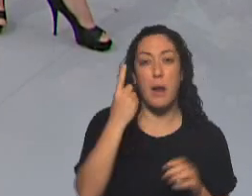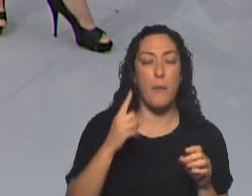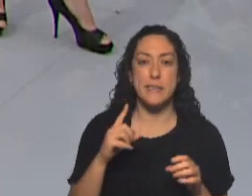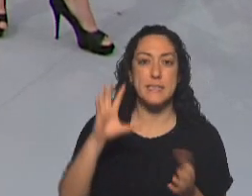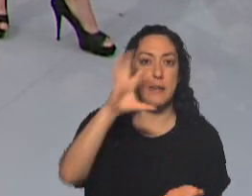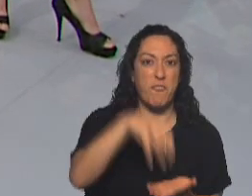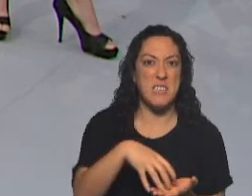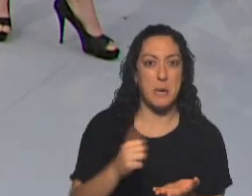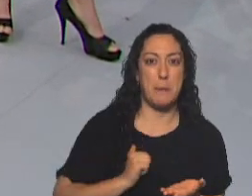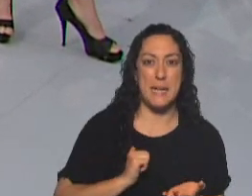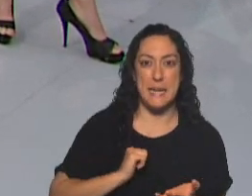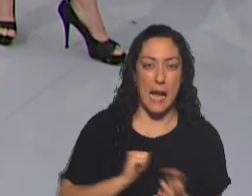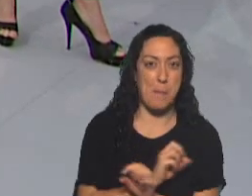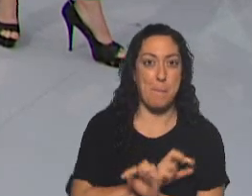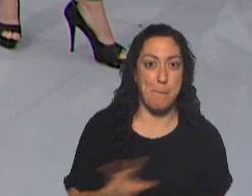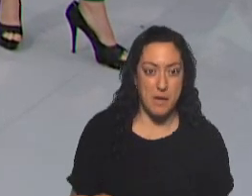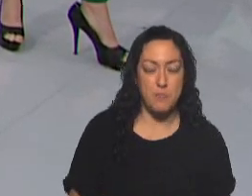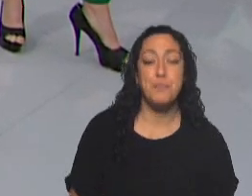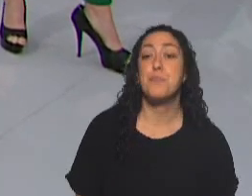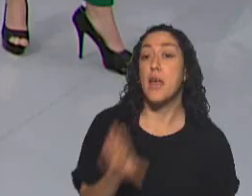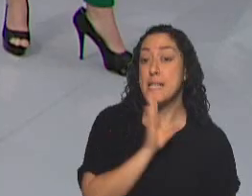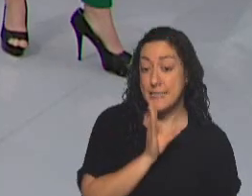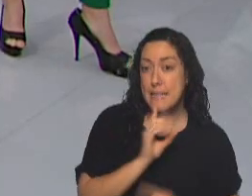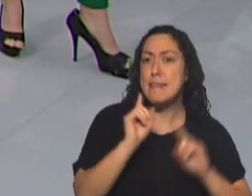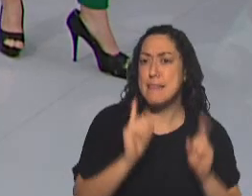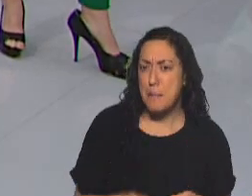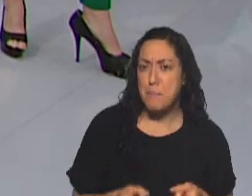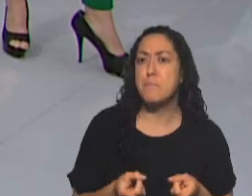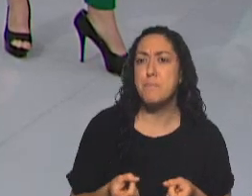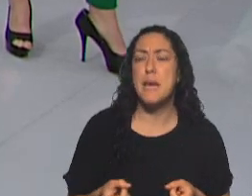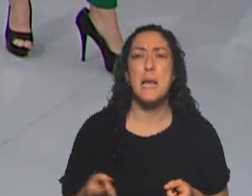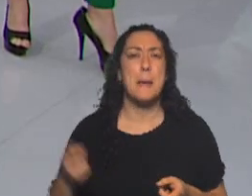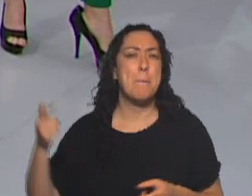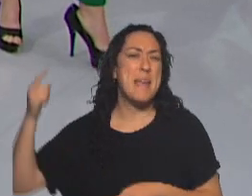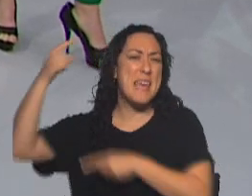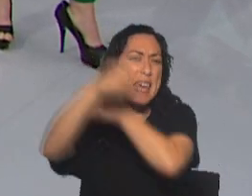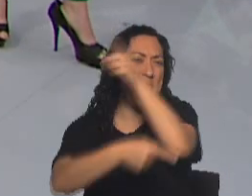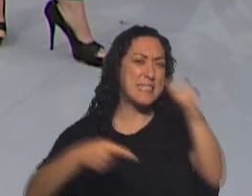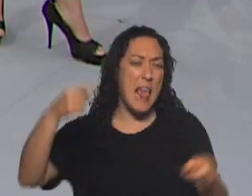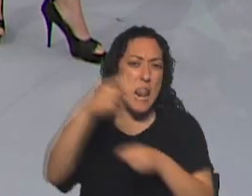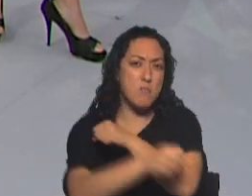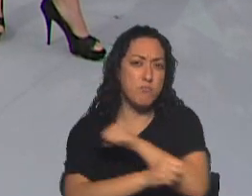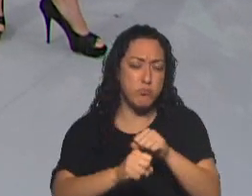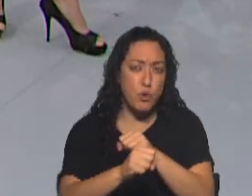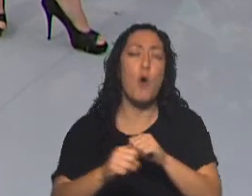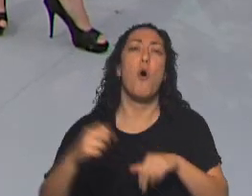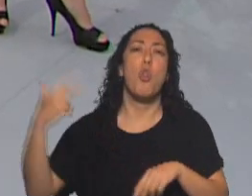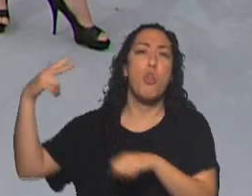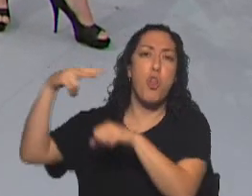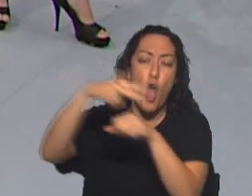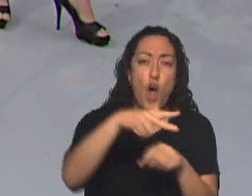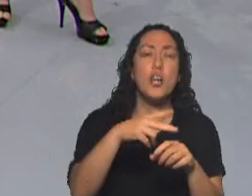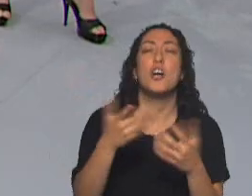y lo que siempre sostenemos, ¿no? Israel también recibe muchos ataques con misiles, con drones, pero cuenta con un sistema de defensa que